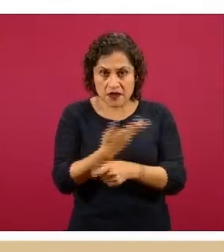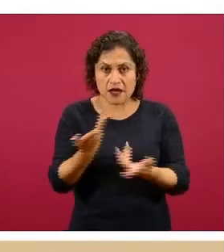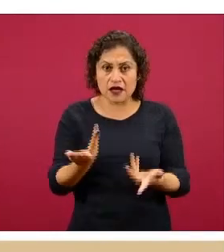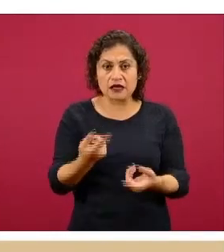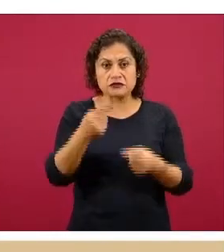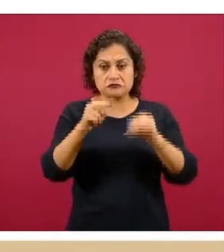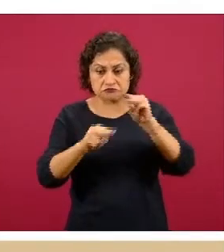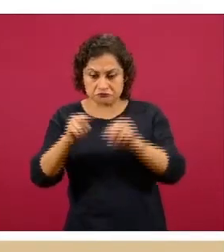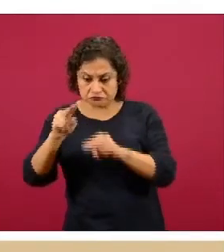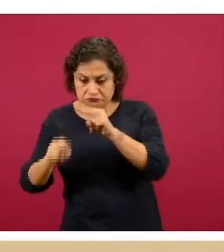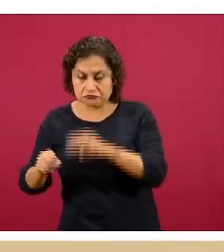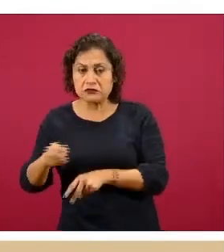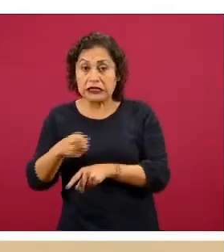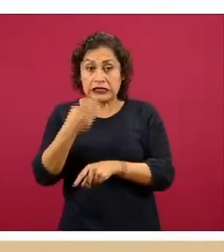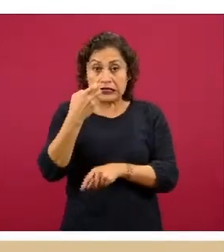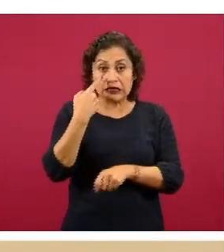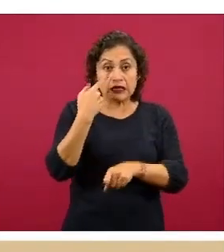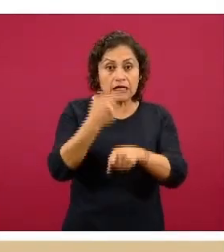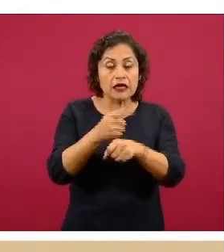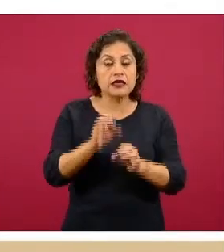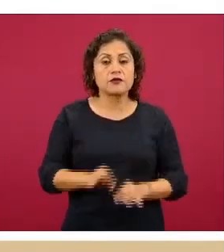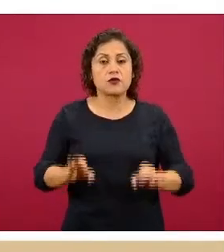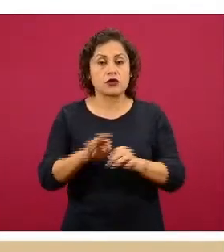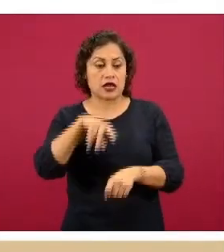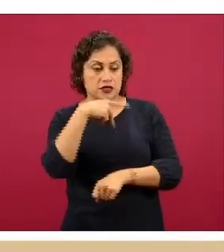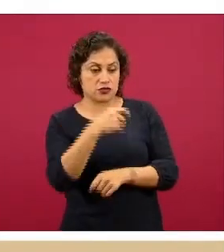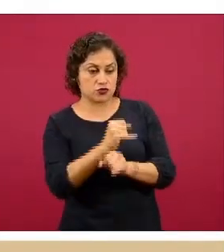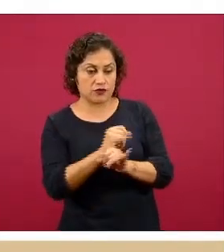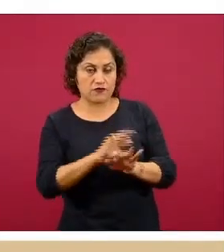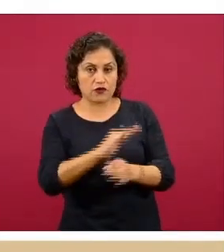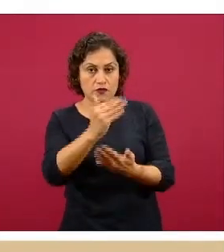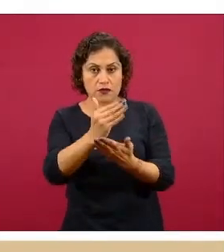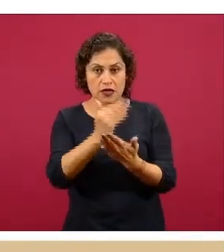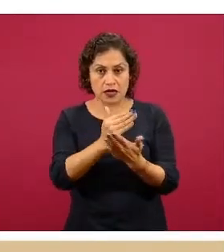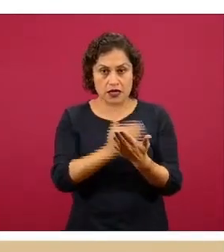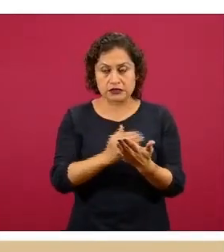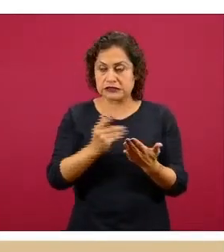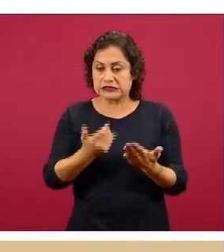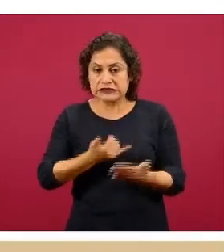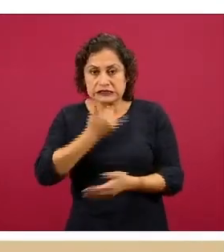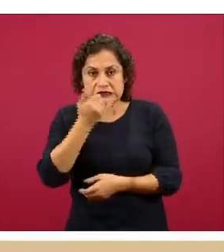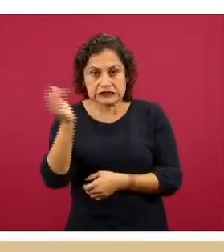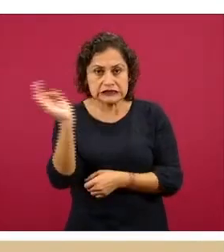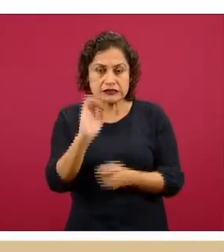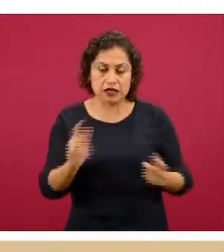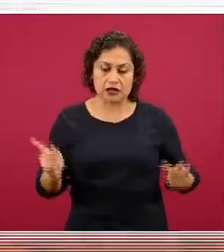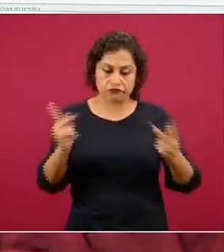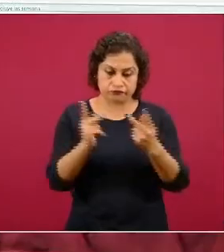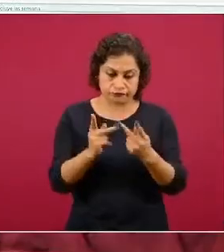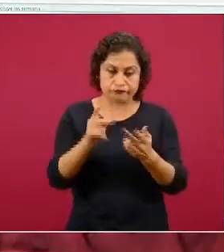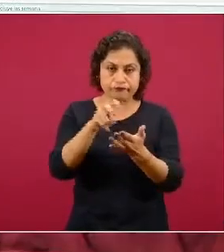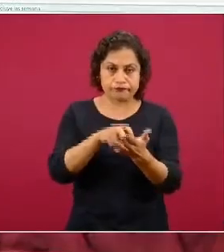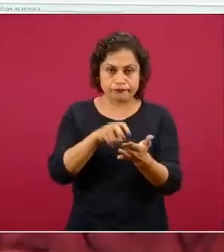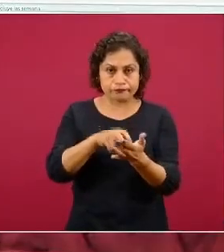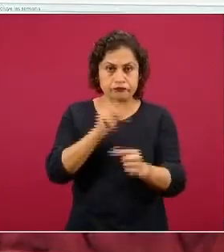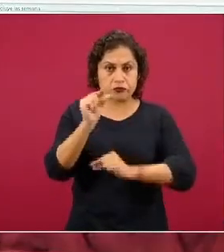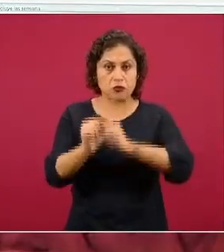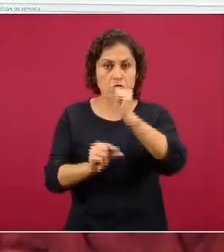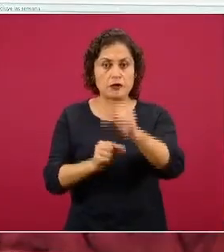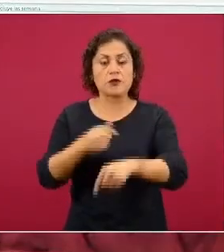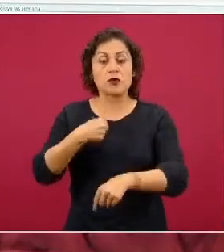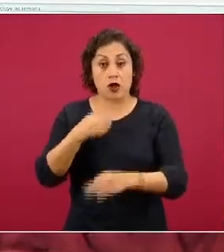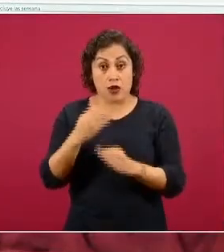un componente importante de subregistro que se irá corrigiendo. También aprovecho para recordarles que también como parte